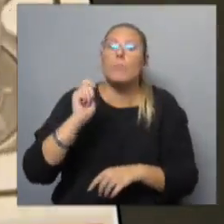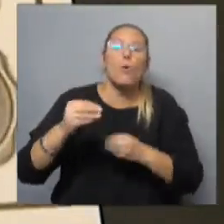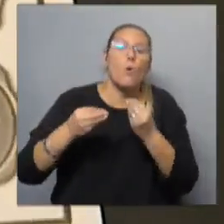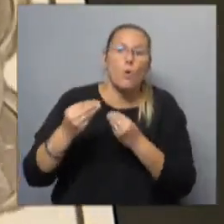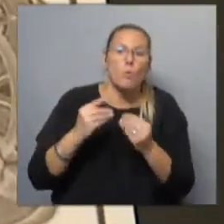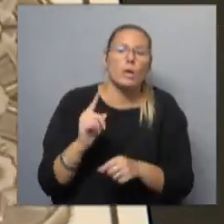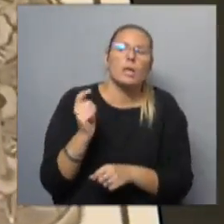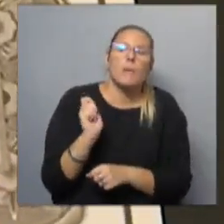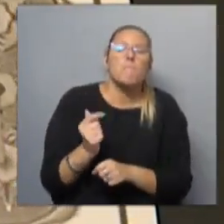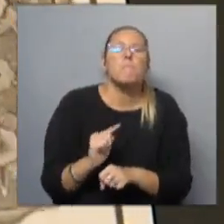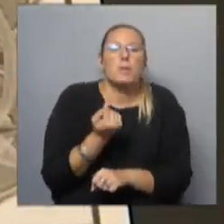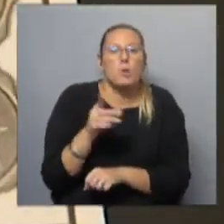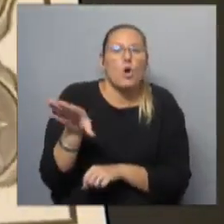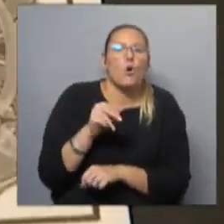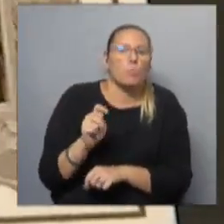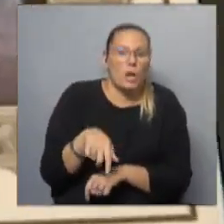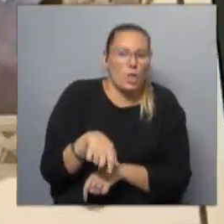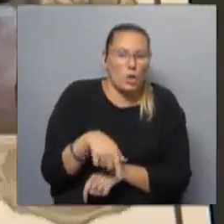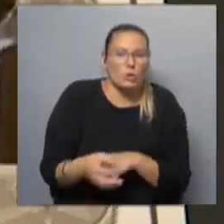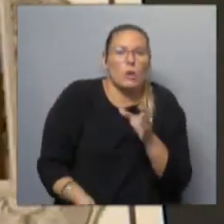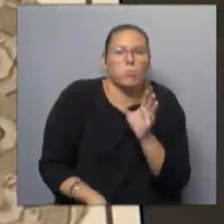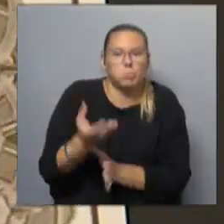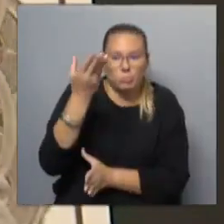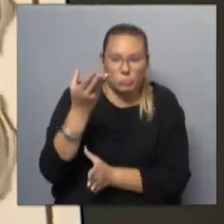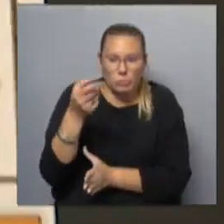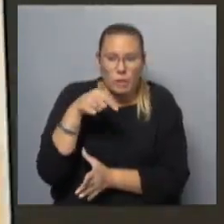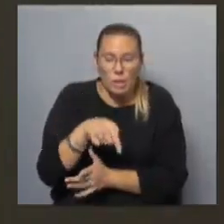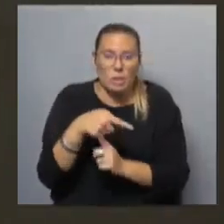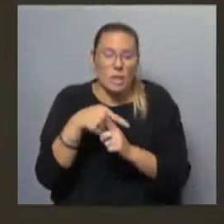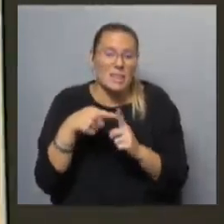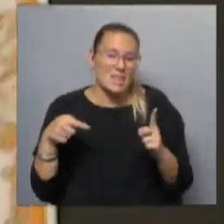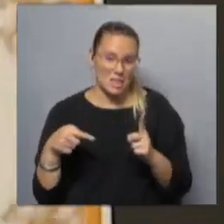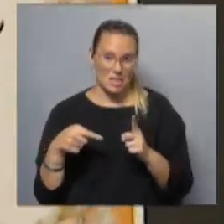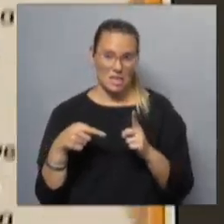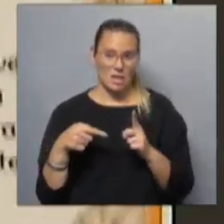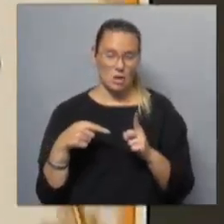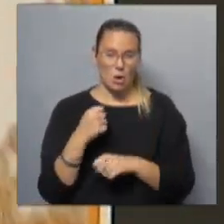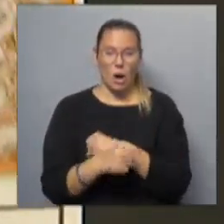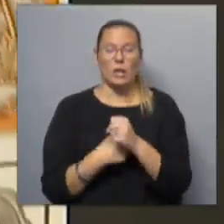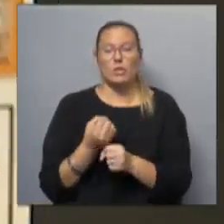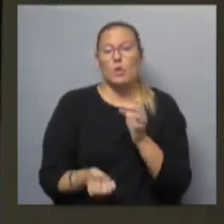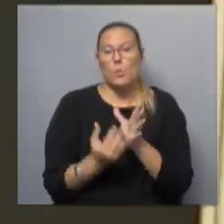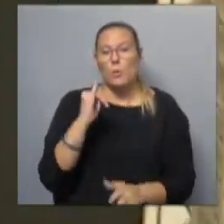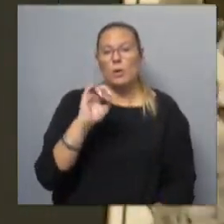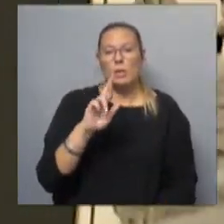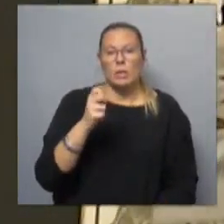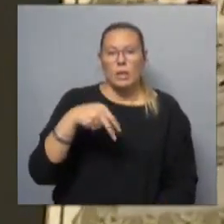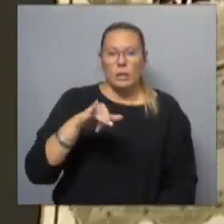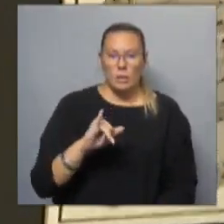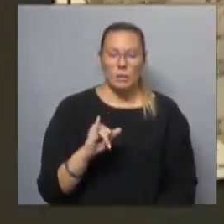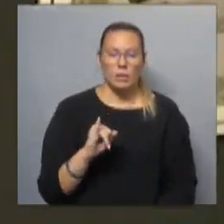es de dónde nació, si no habrá nacido a lo mejor de este tío del Año Nuevo iraní o